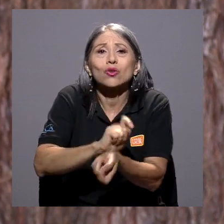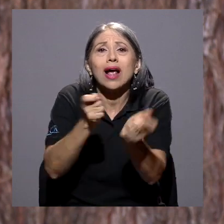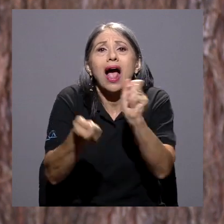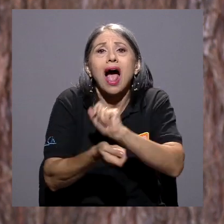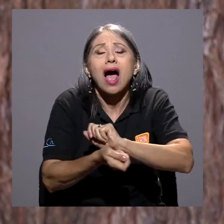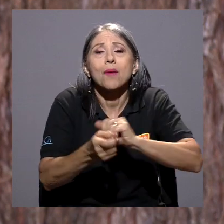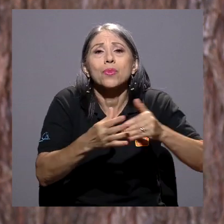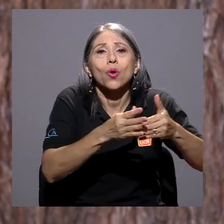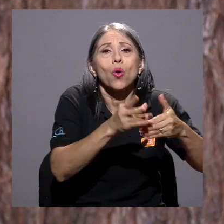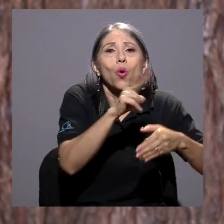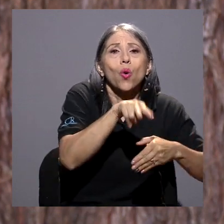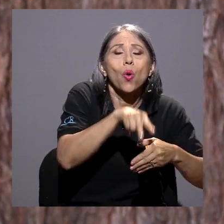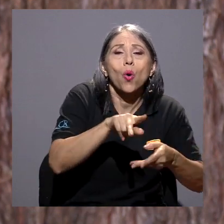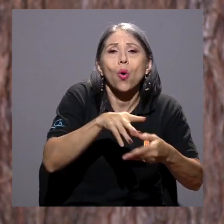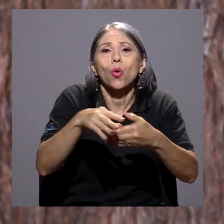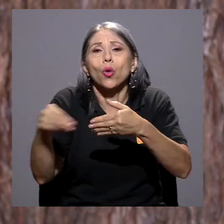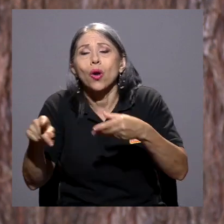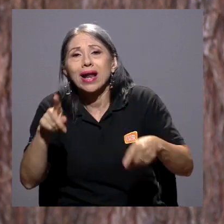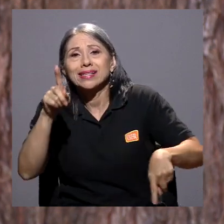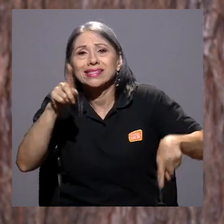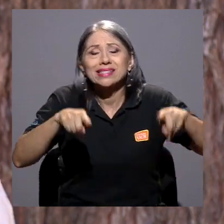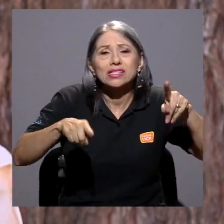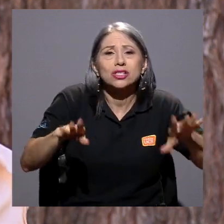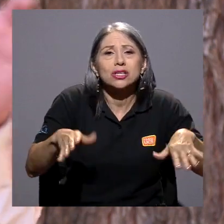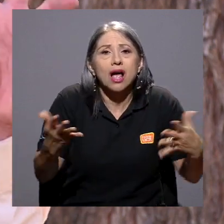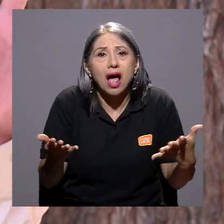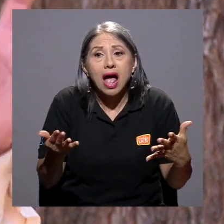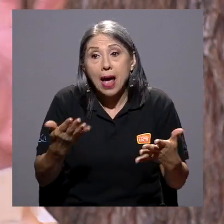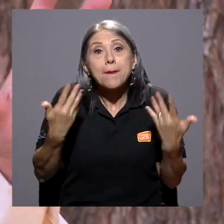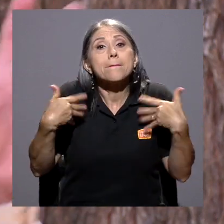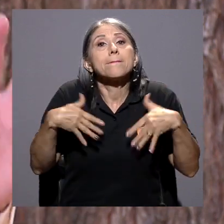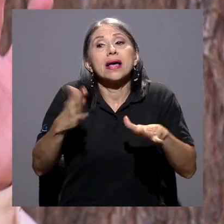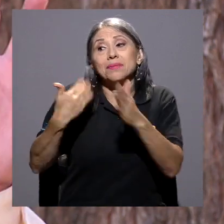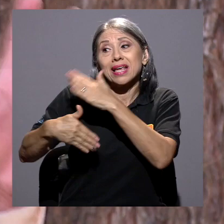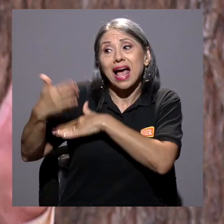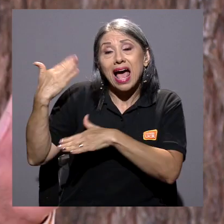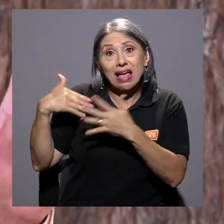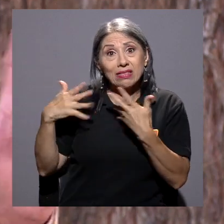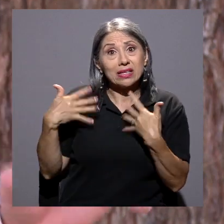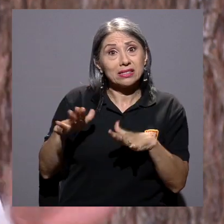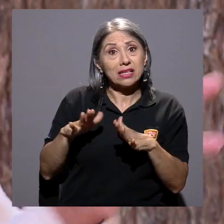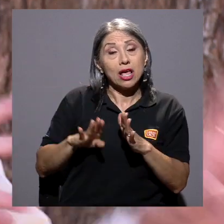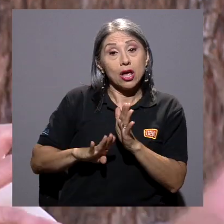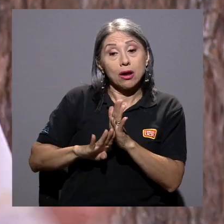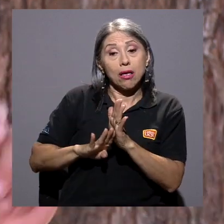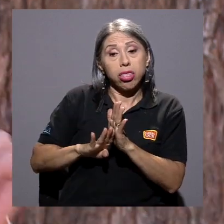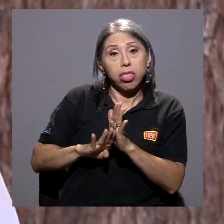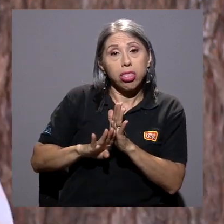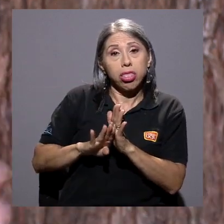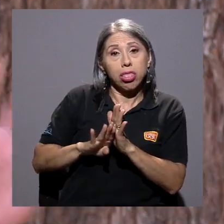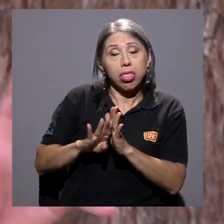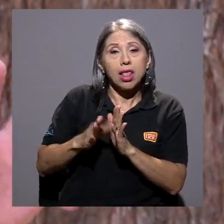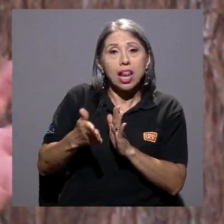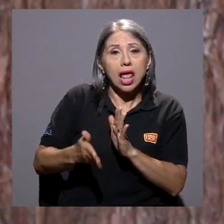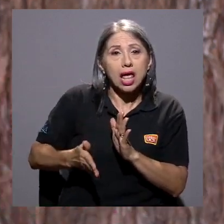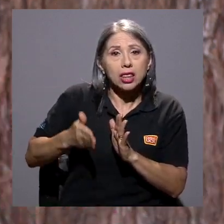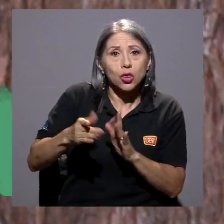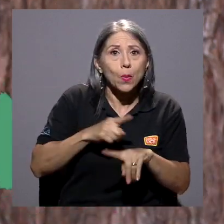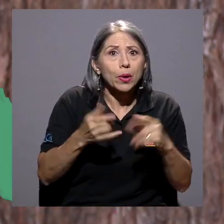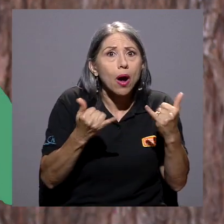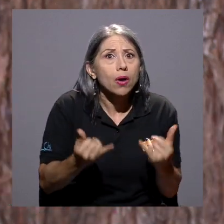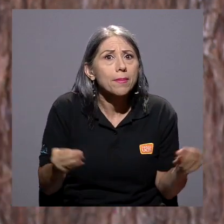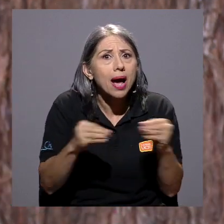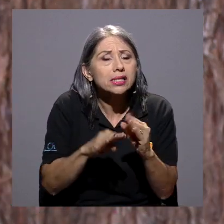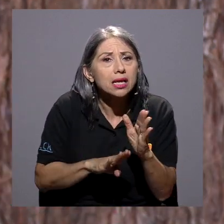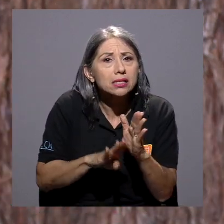Porque nosotros en este momento más bien veníamos de una situación de crecimiento muy lento y en este momento estamos